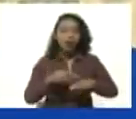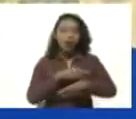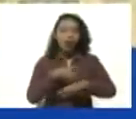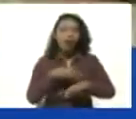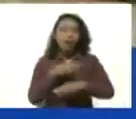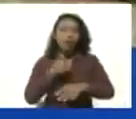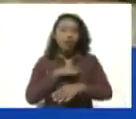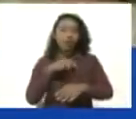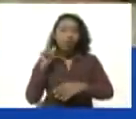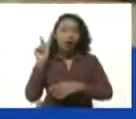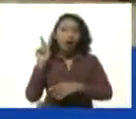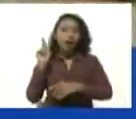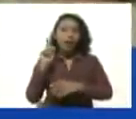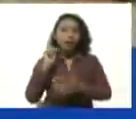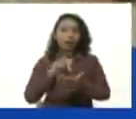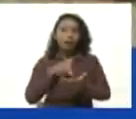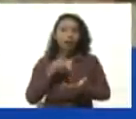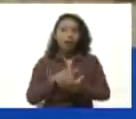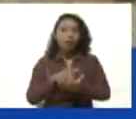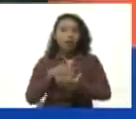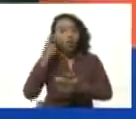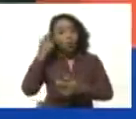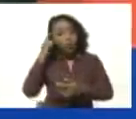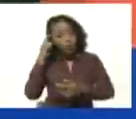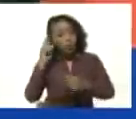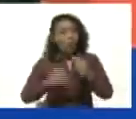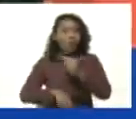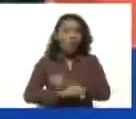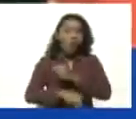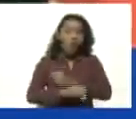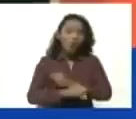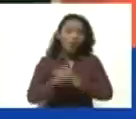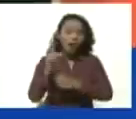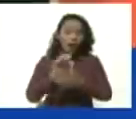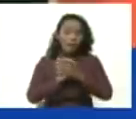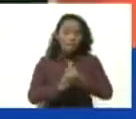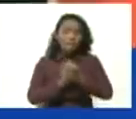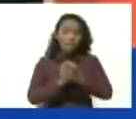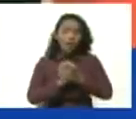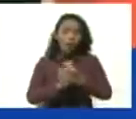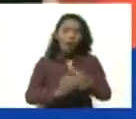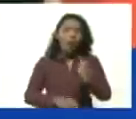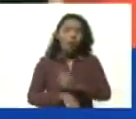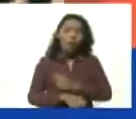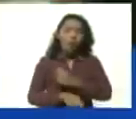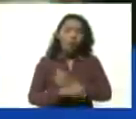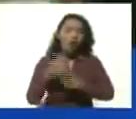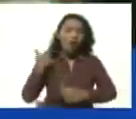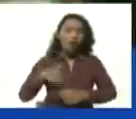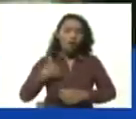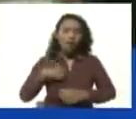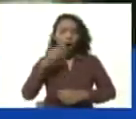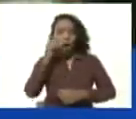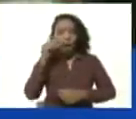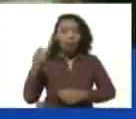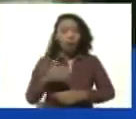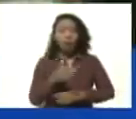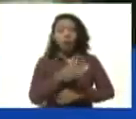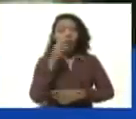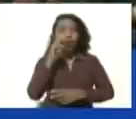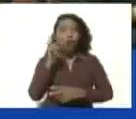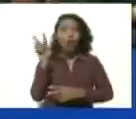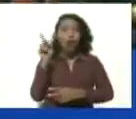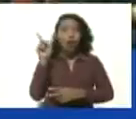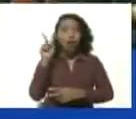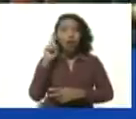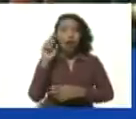allí. Recordamos a Maradona, él fue un buen amigo de Maradona. Cuando vio la camiseta de Maradona,